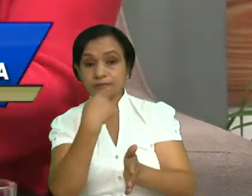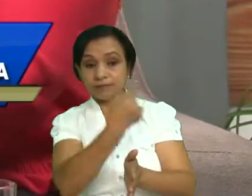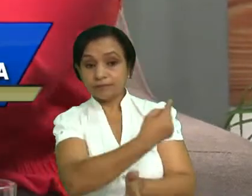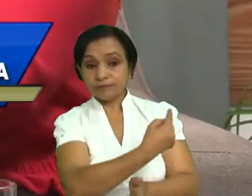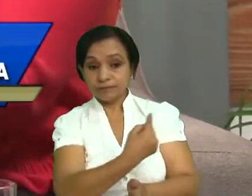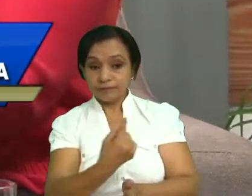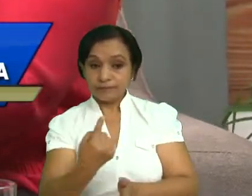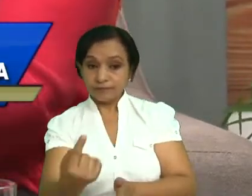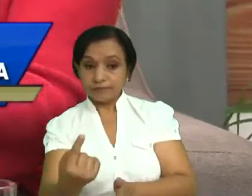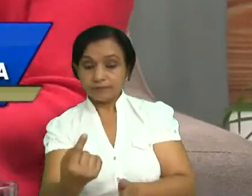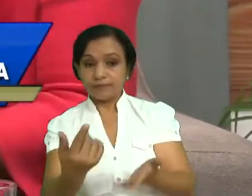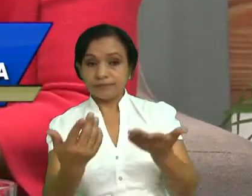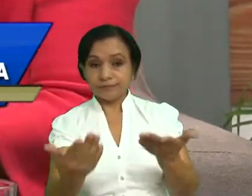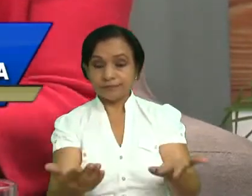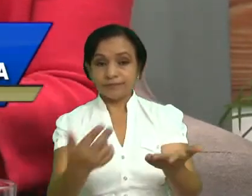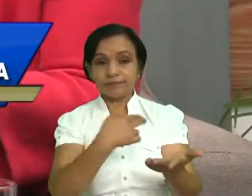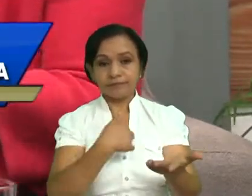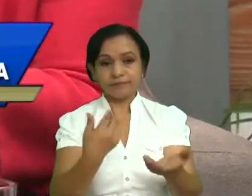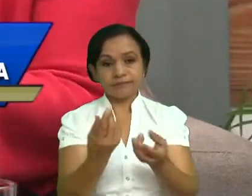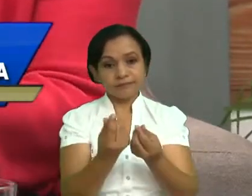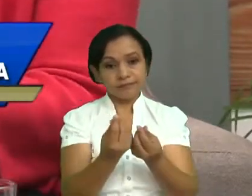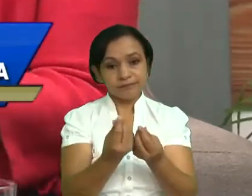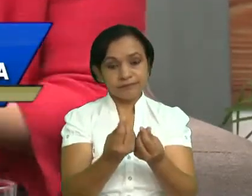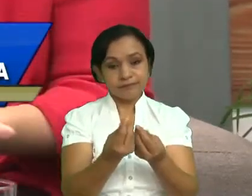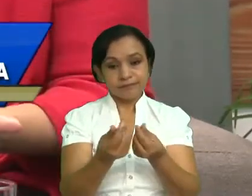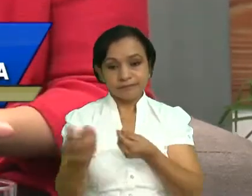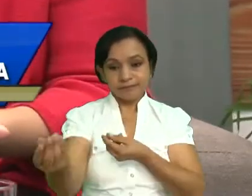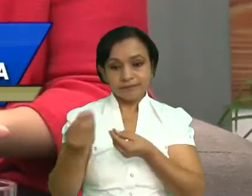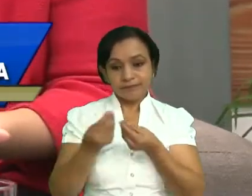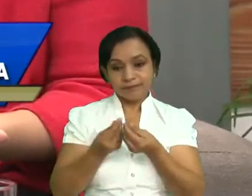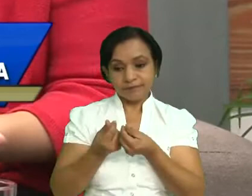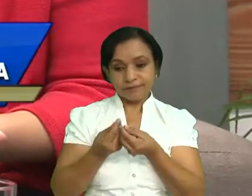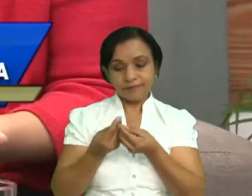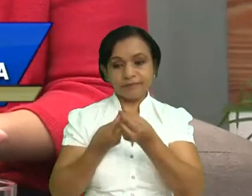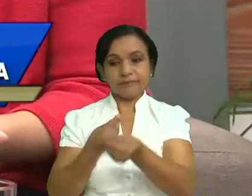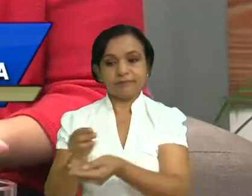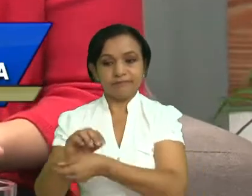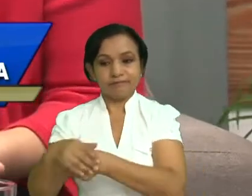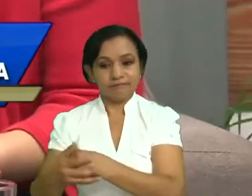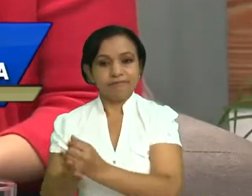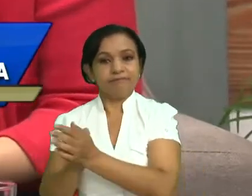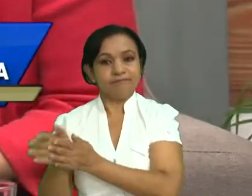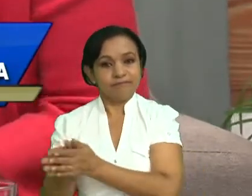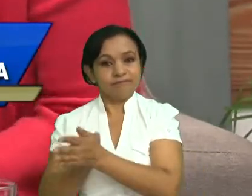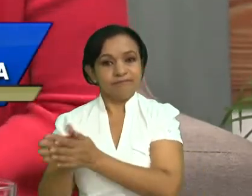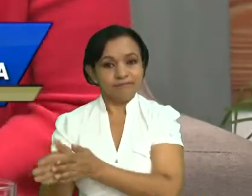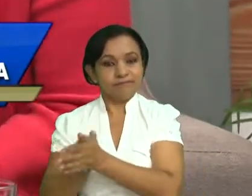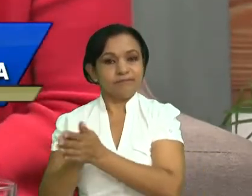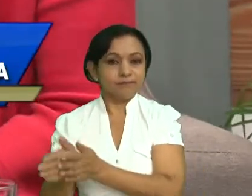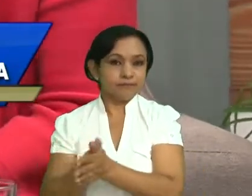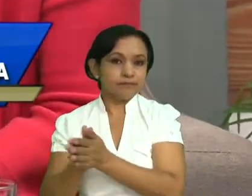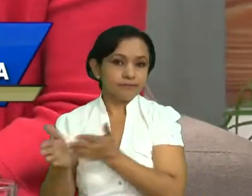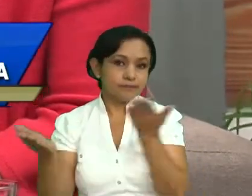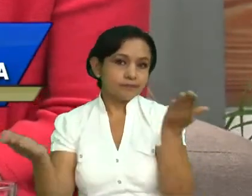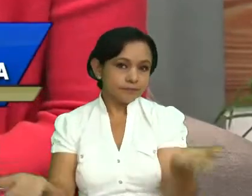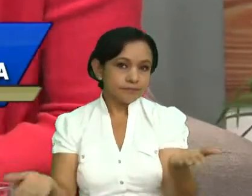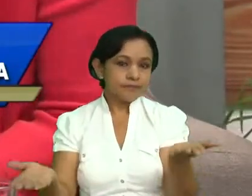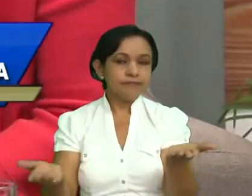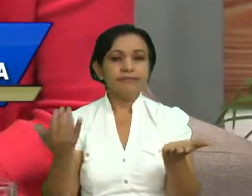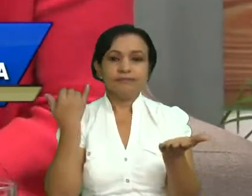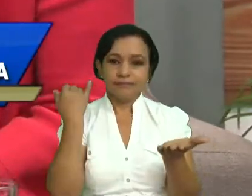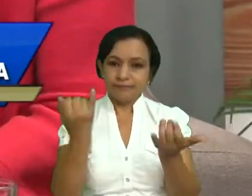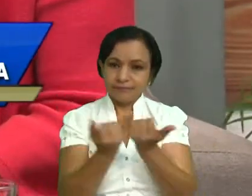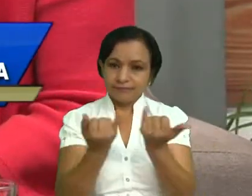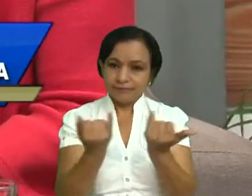damos y recibimos dinero, por lo tanto, nosotros tenemos que estar lavándonos la mano a cada momento. Lo primero interesado entonces, en estar. Así